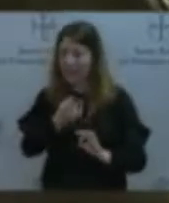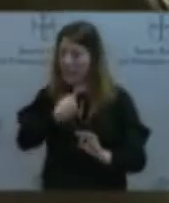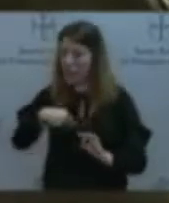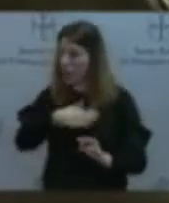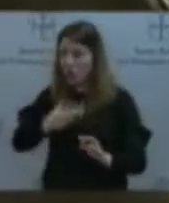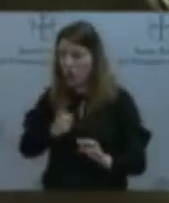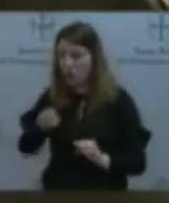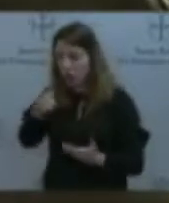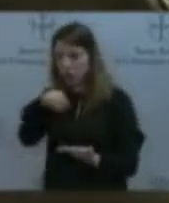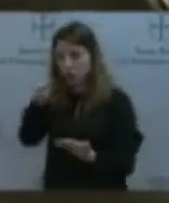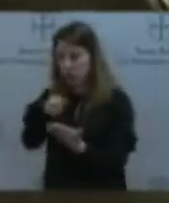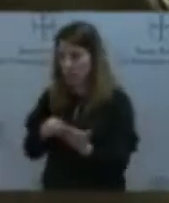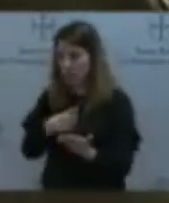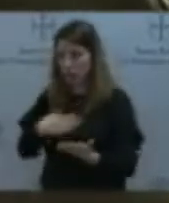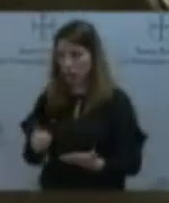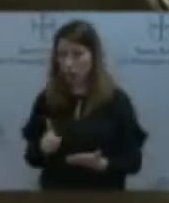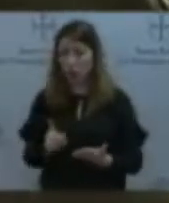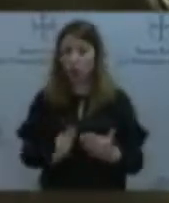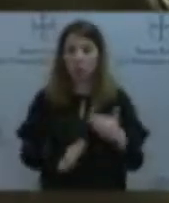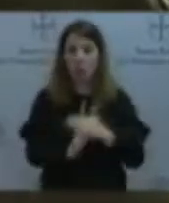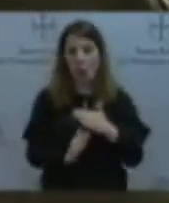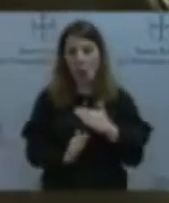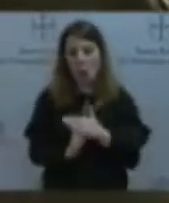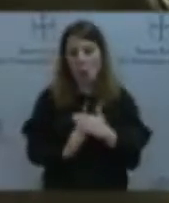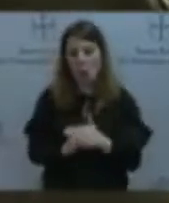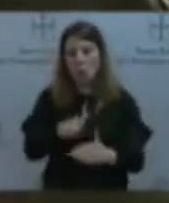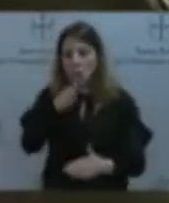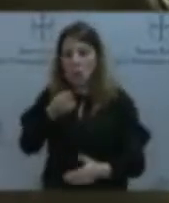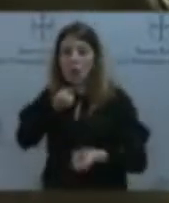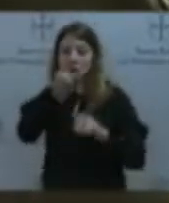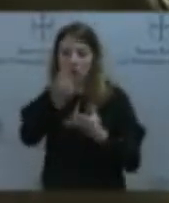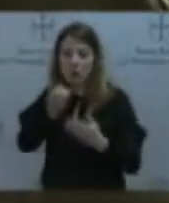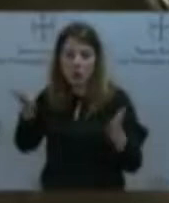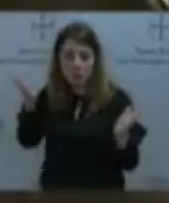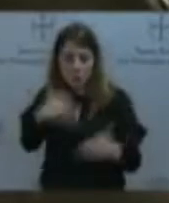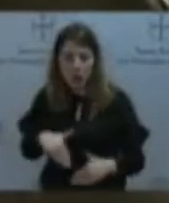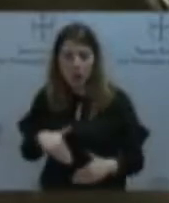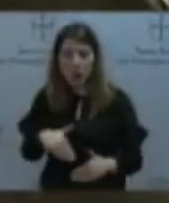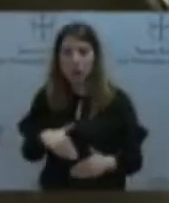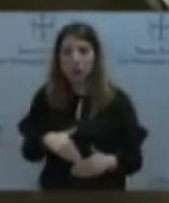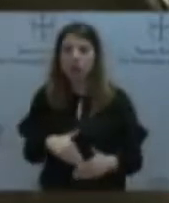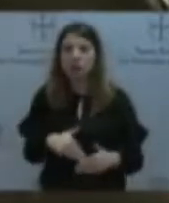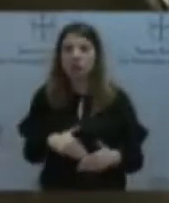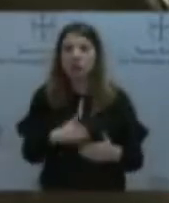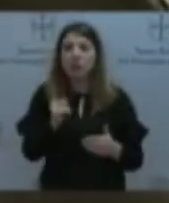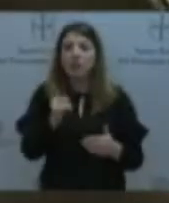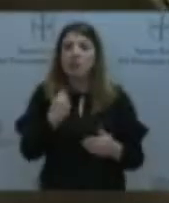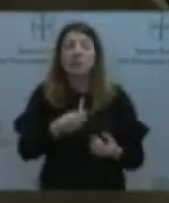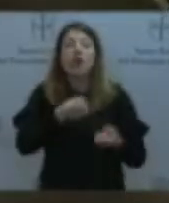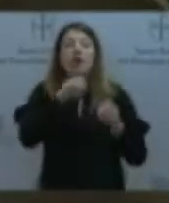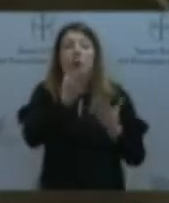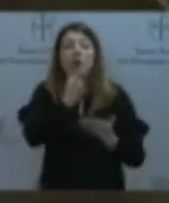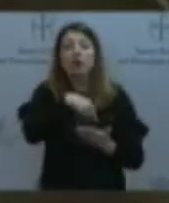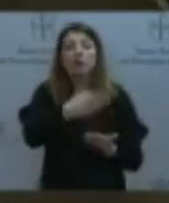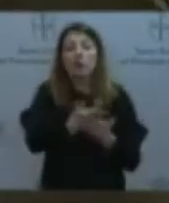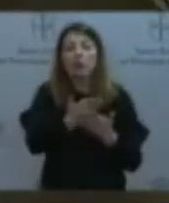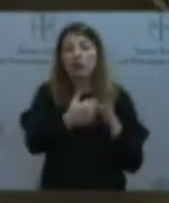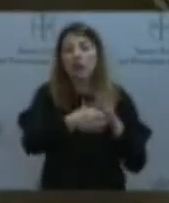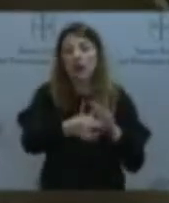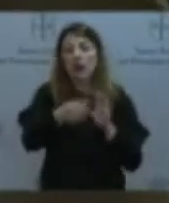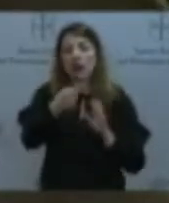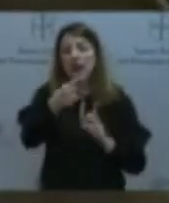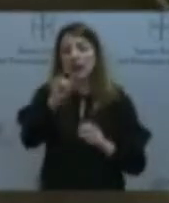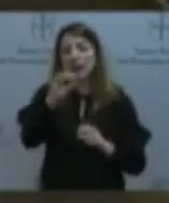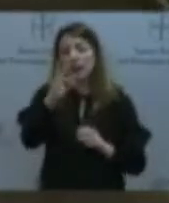información solo las había encontrado en el caso de la información que les hemos pedido en torno a GIRPA. Obviamente uno se pregunta a qué se debe ese